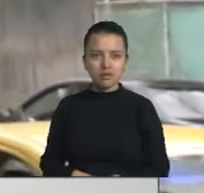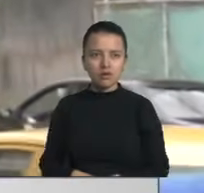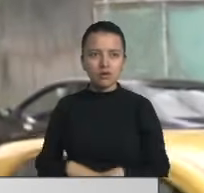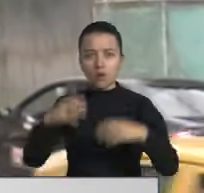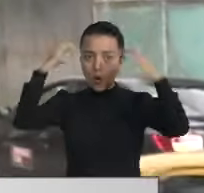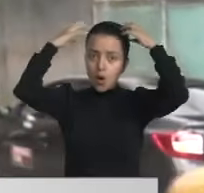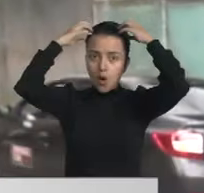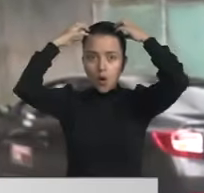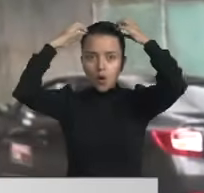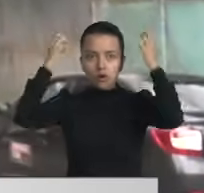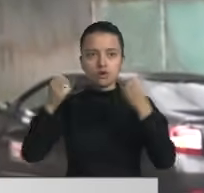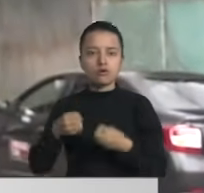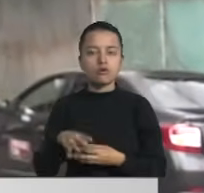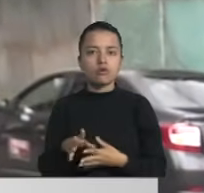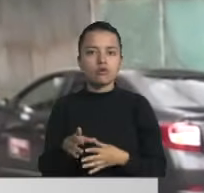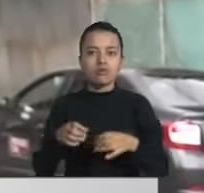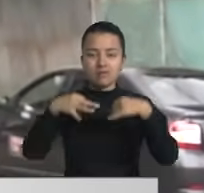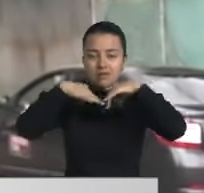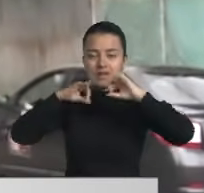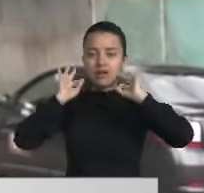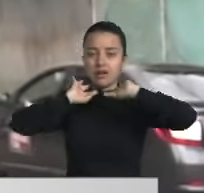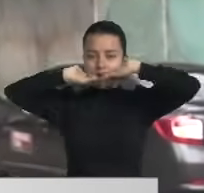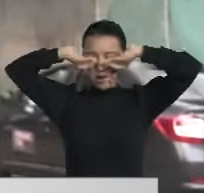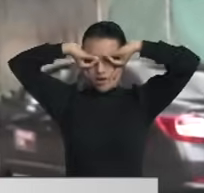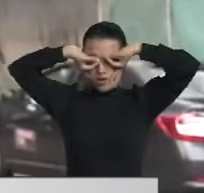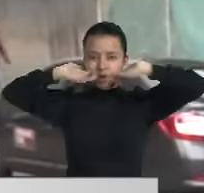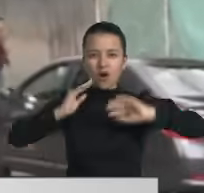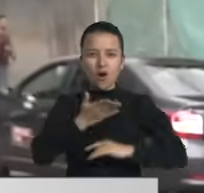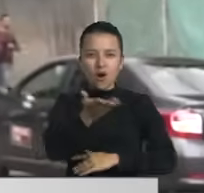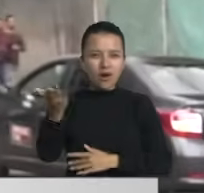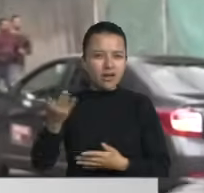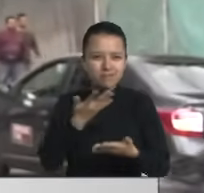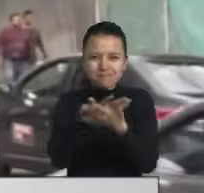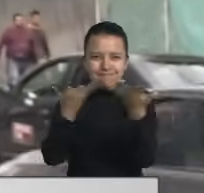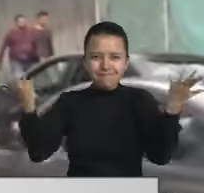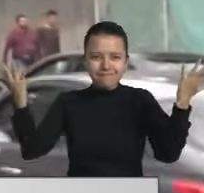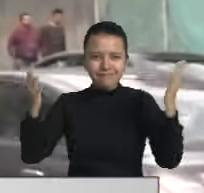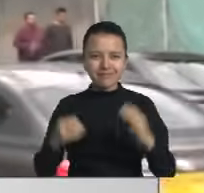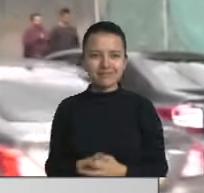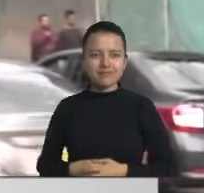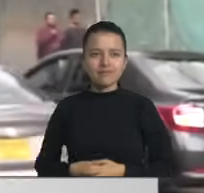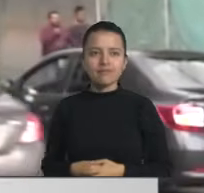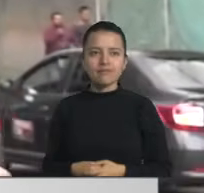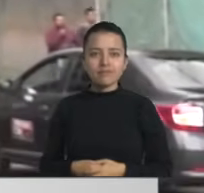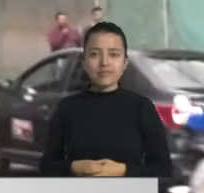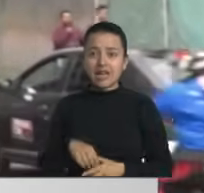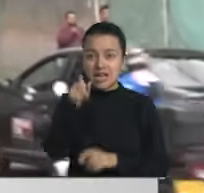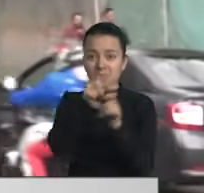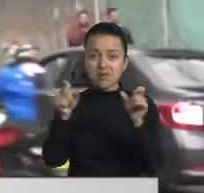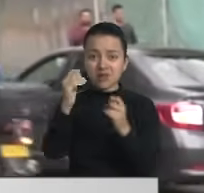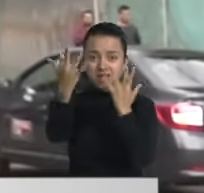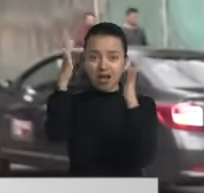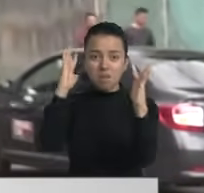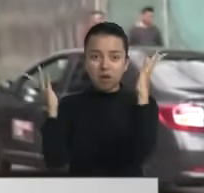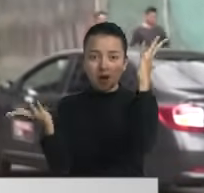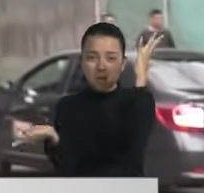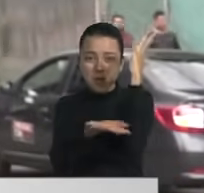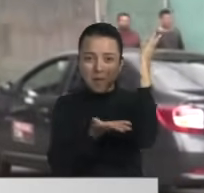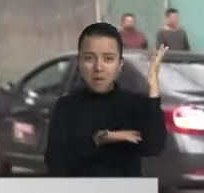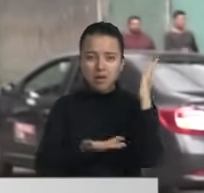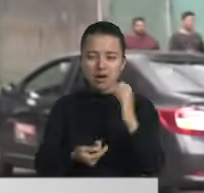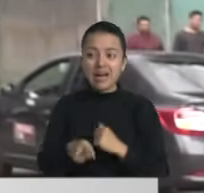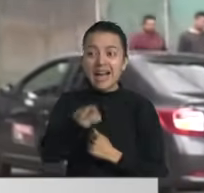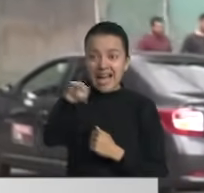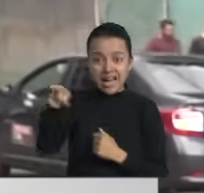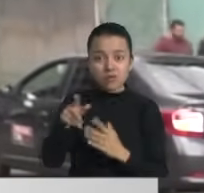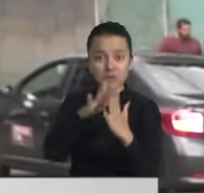osos de anteojos y al lanullo, y al tigrillo lanudo, y a la gente que está deforestando. Esas son las verdaderas amenazas. Nosotros afectamos